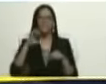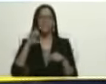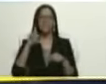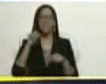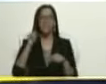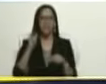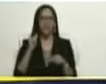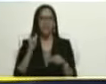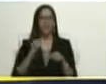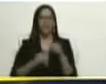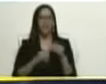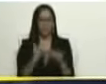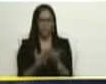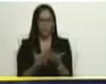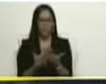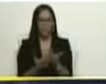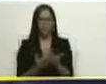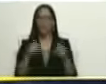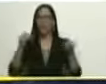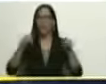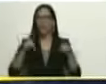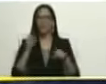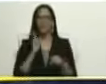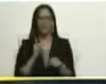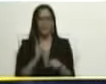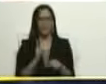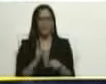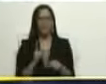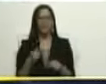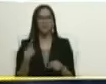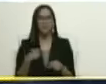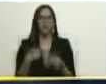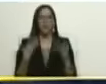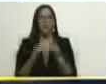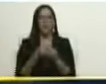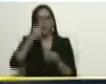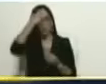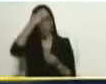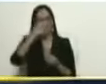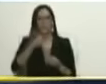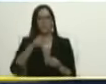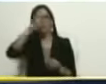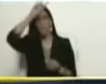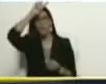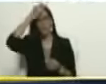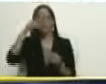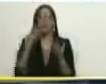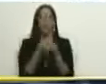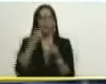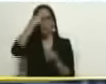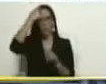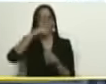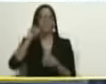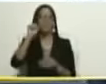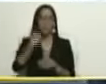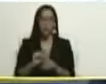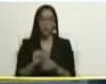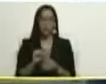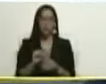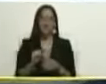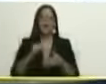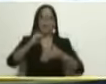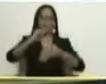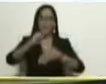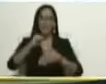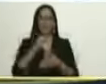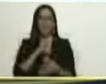y así lo propongo, esta CELAC debe tomar junto al pueblo de Perú, junto a los pueblos del sur, junto a los pueblos de América Latina y el